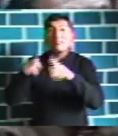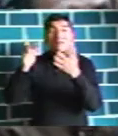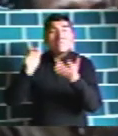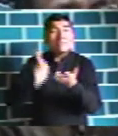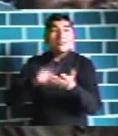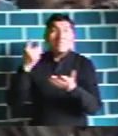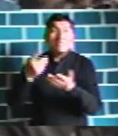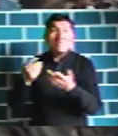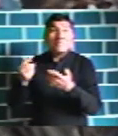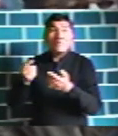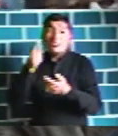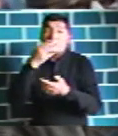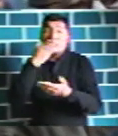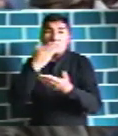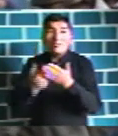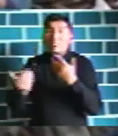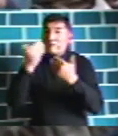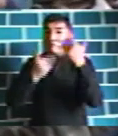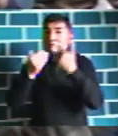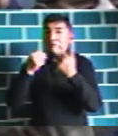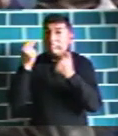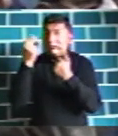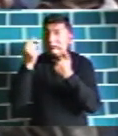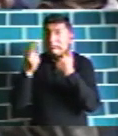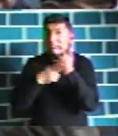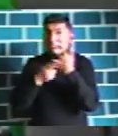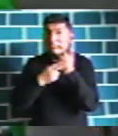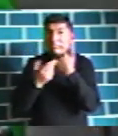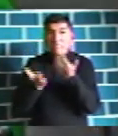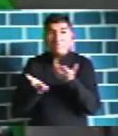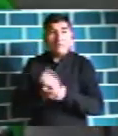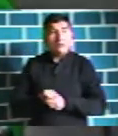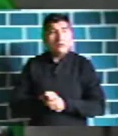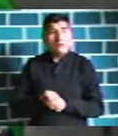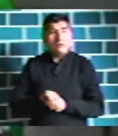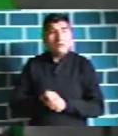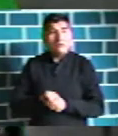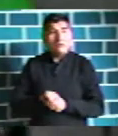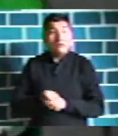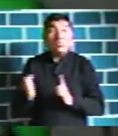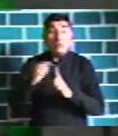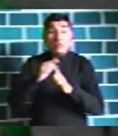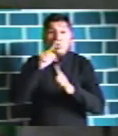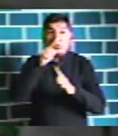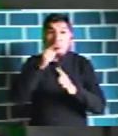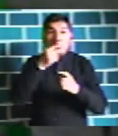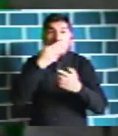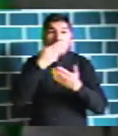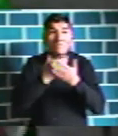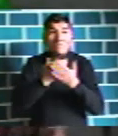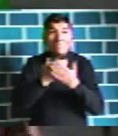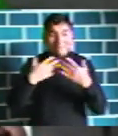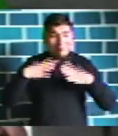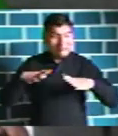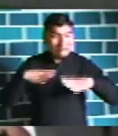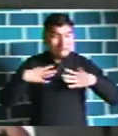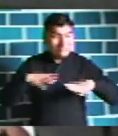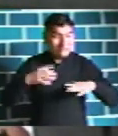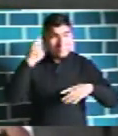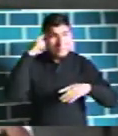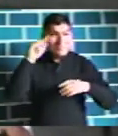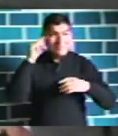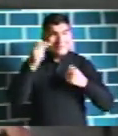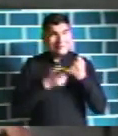hasta de una buena comida para usar unos pesitos más o hasta de un buen saquito para usar algunos